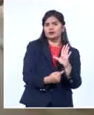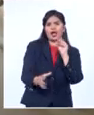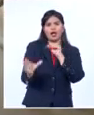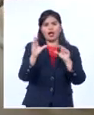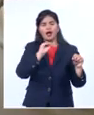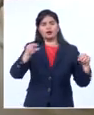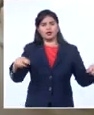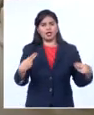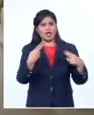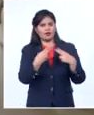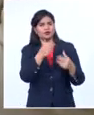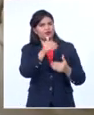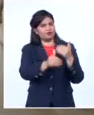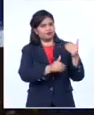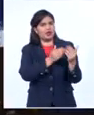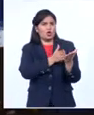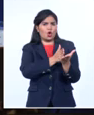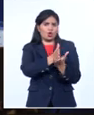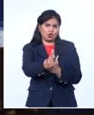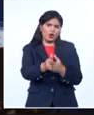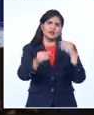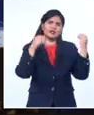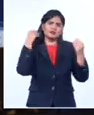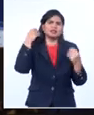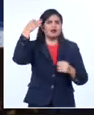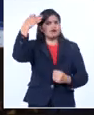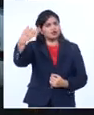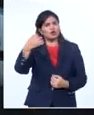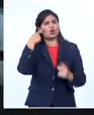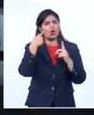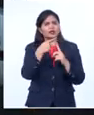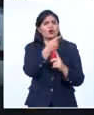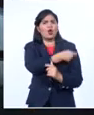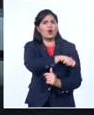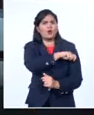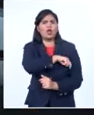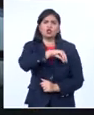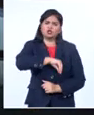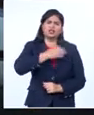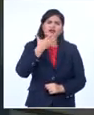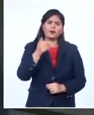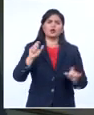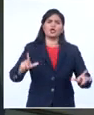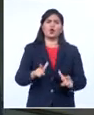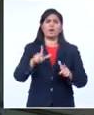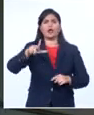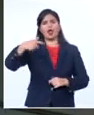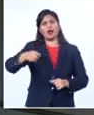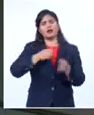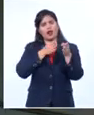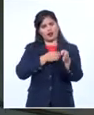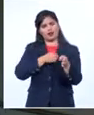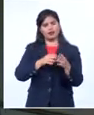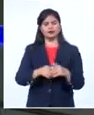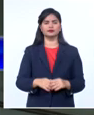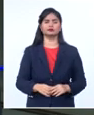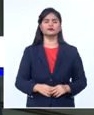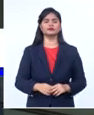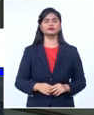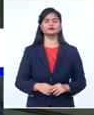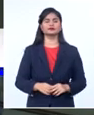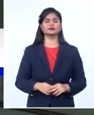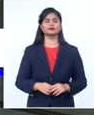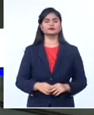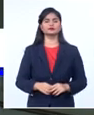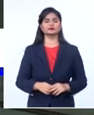evento que trasciende con la mirada puesta al bienestar del cubano y el Estado. Saber que las leyes